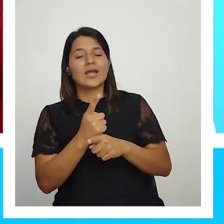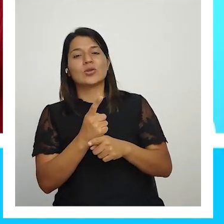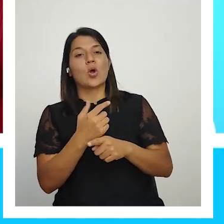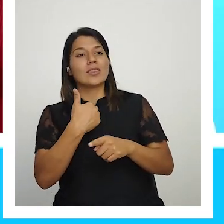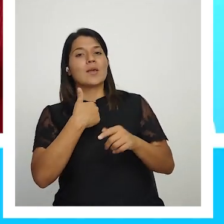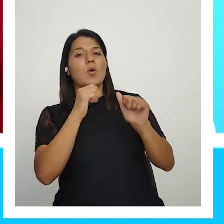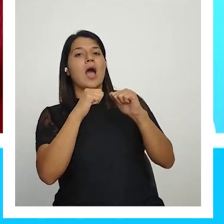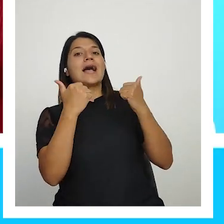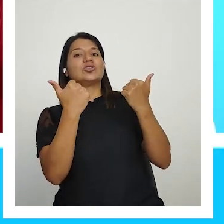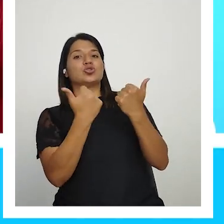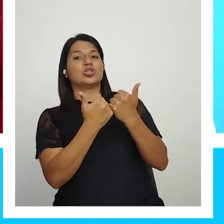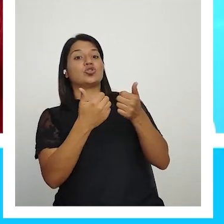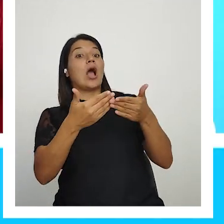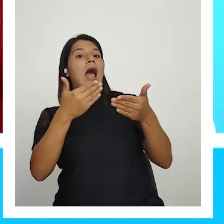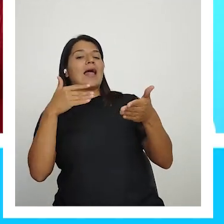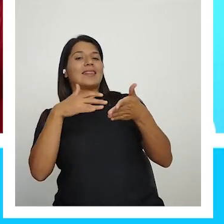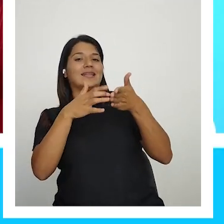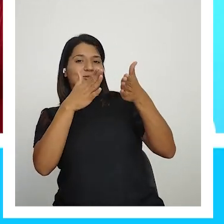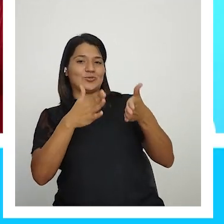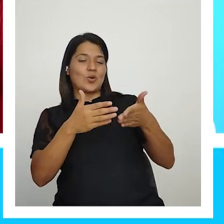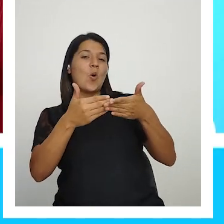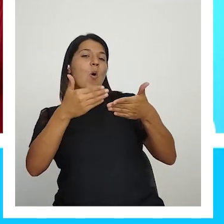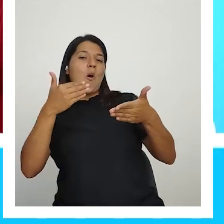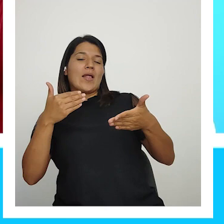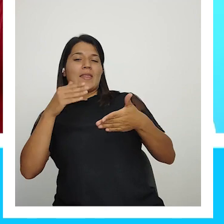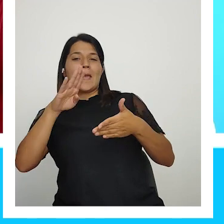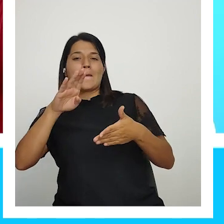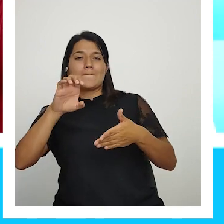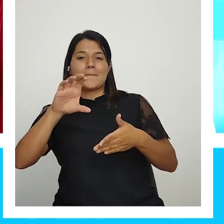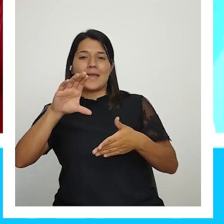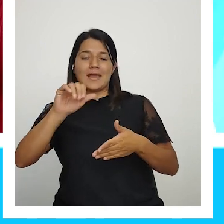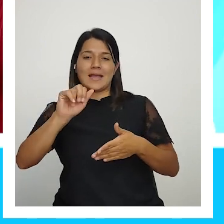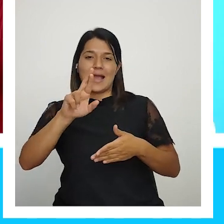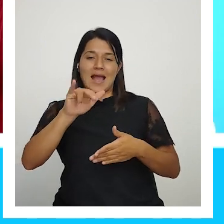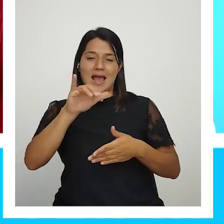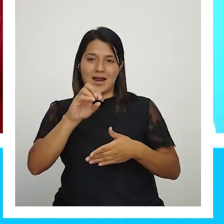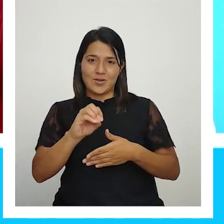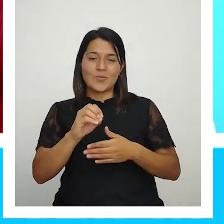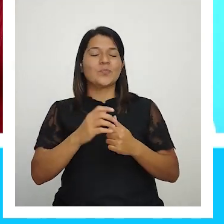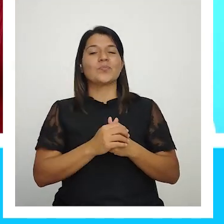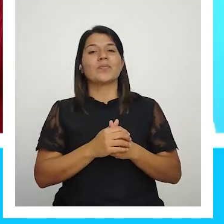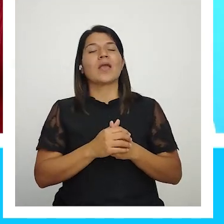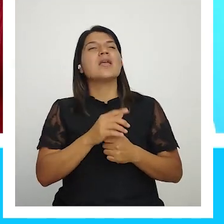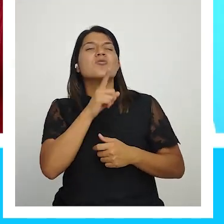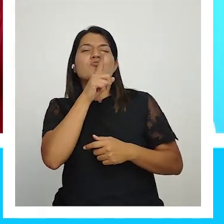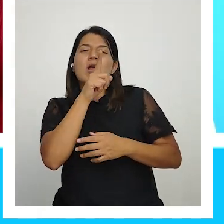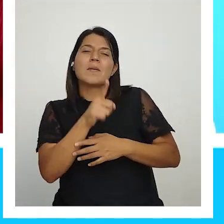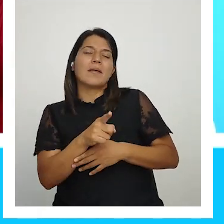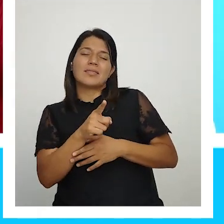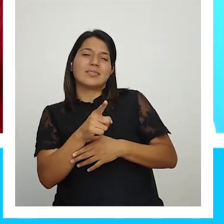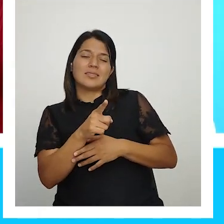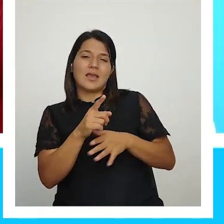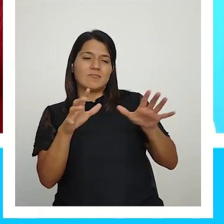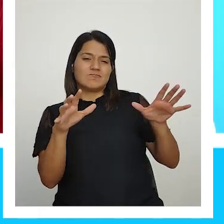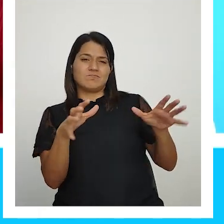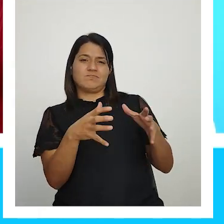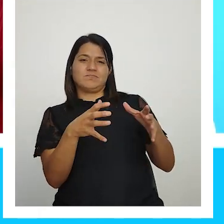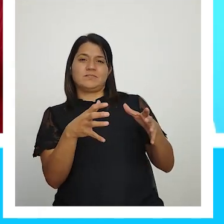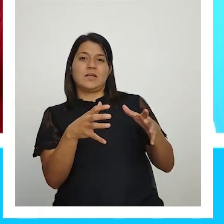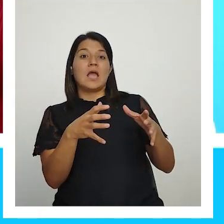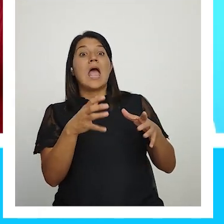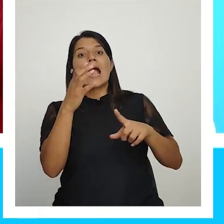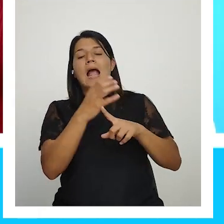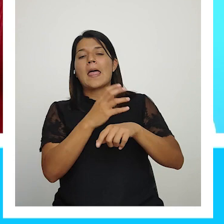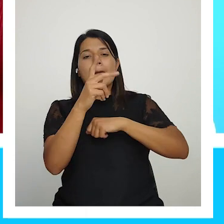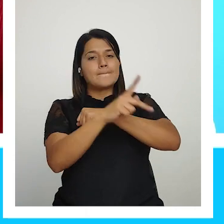la Asociación de Exalumnos o Exbecarios. En inglés se le conoce con el término de alumni. En realidad está consolidada por